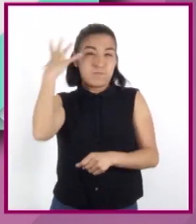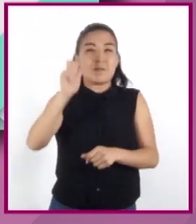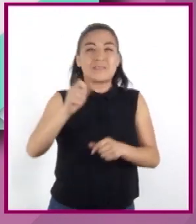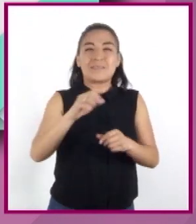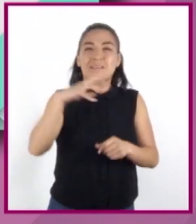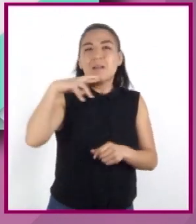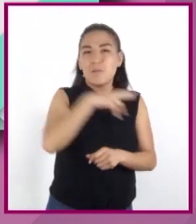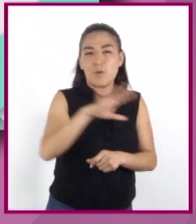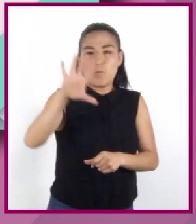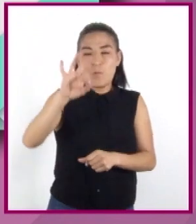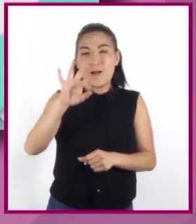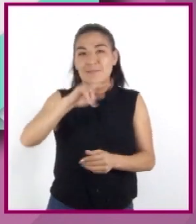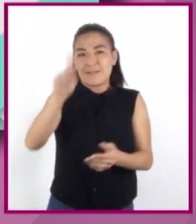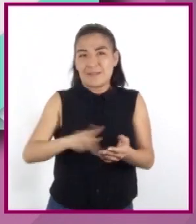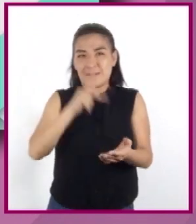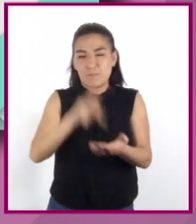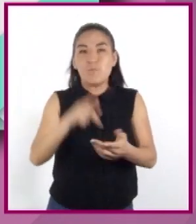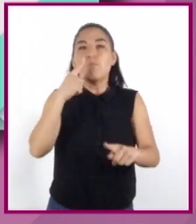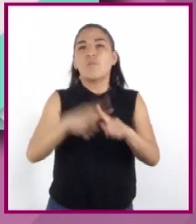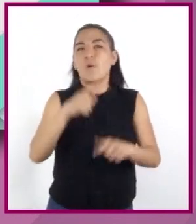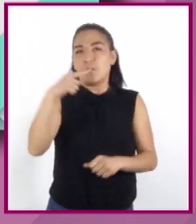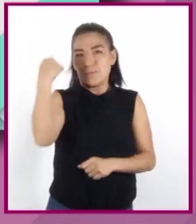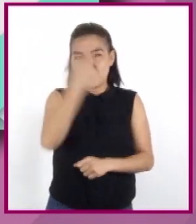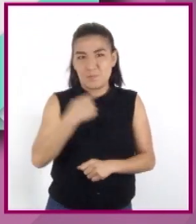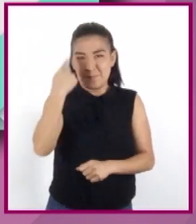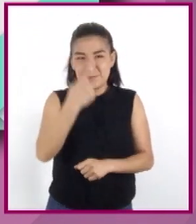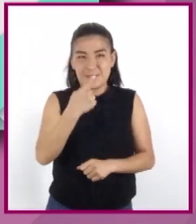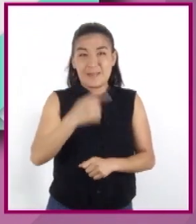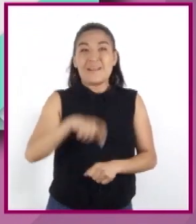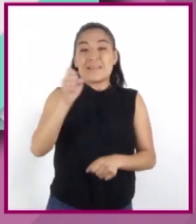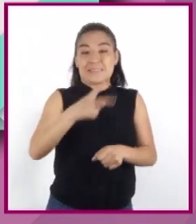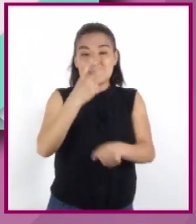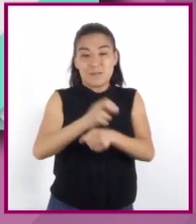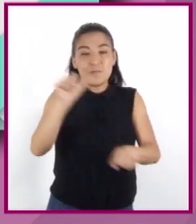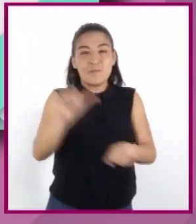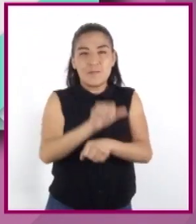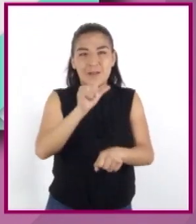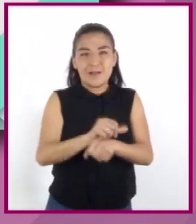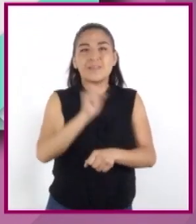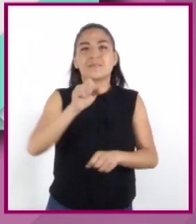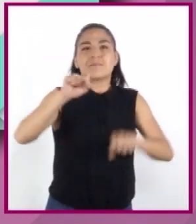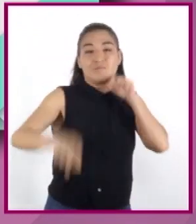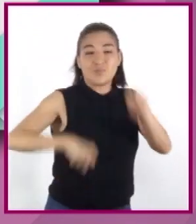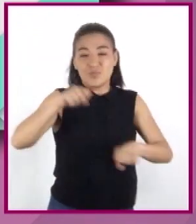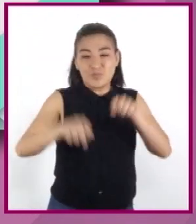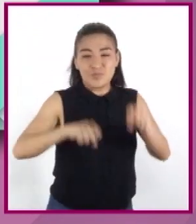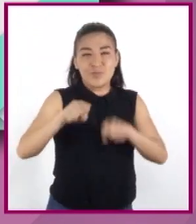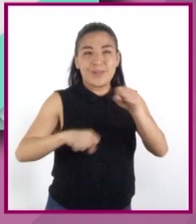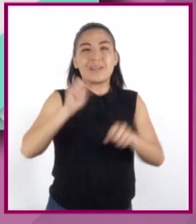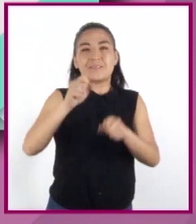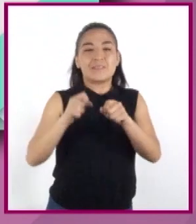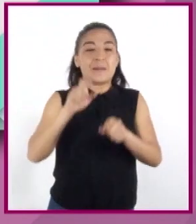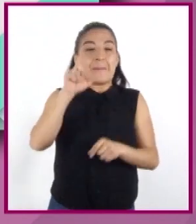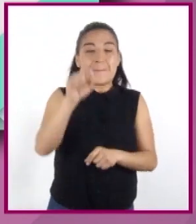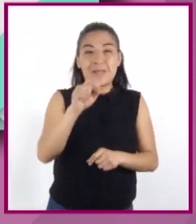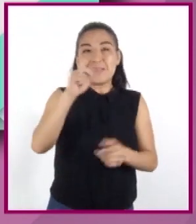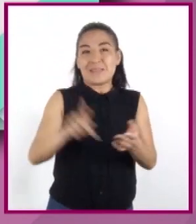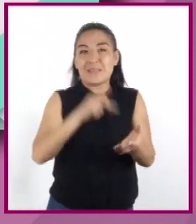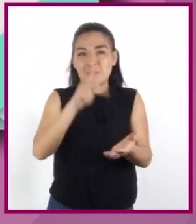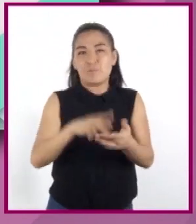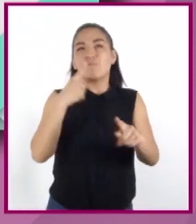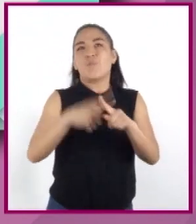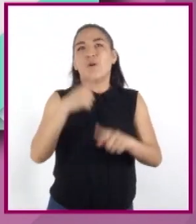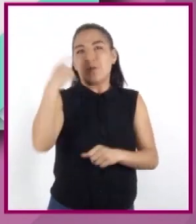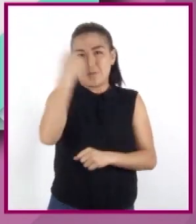de 40 kilómetros por hora. El segundo vehículo es una bicicleta que recorre una distancia de 20 kilómetros por